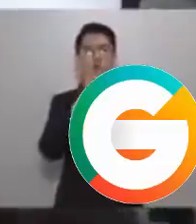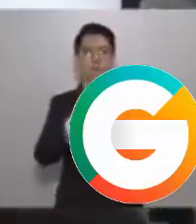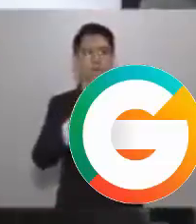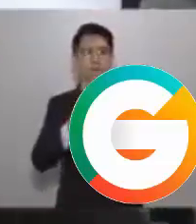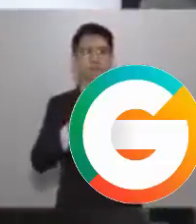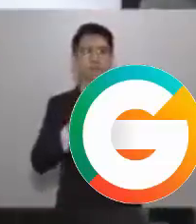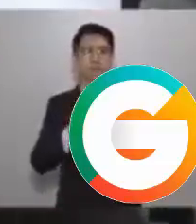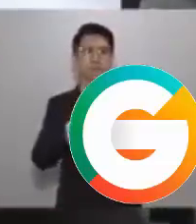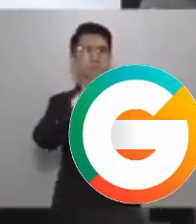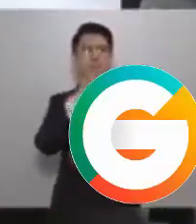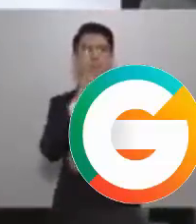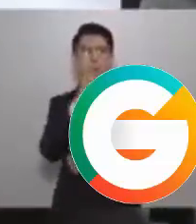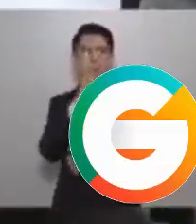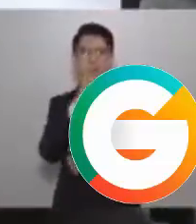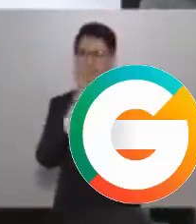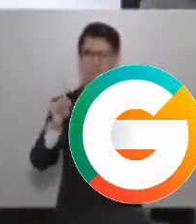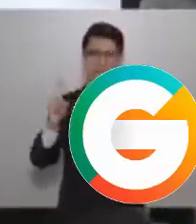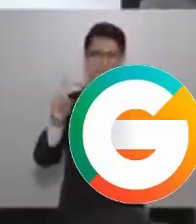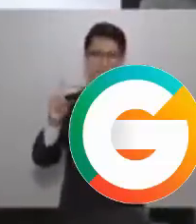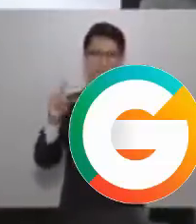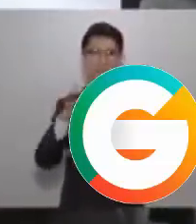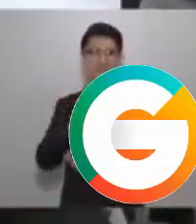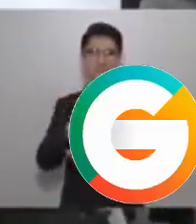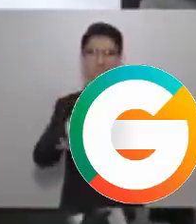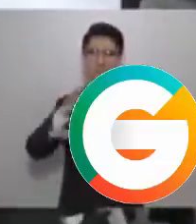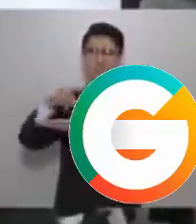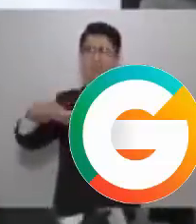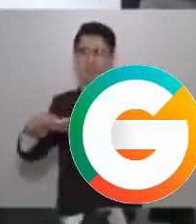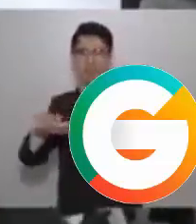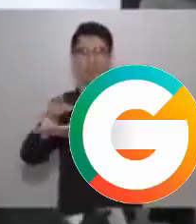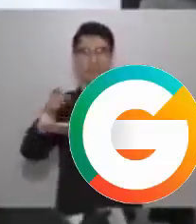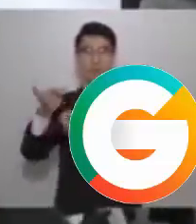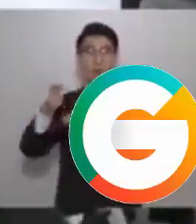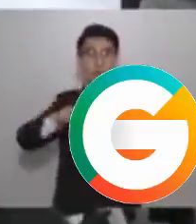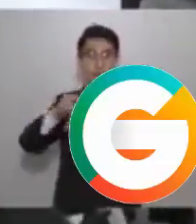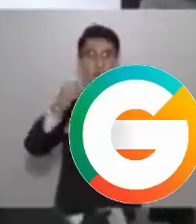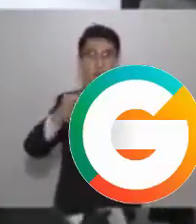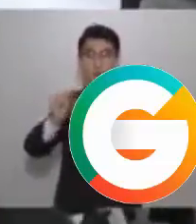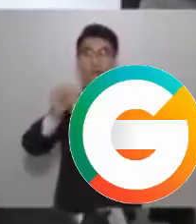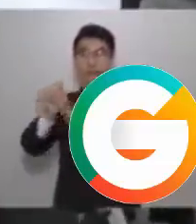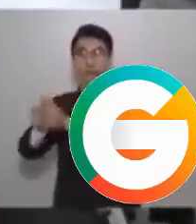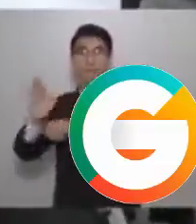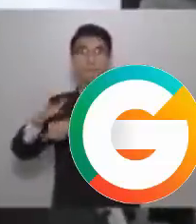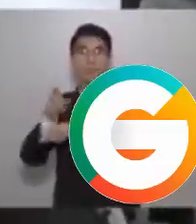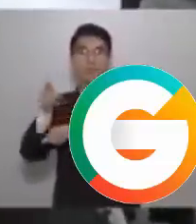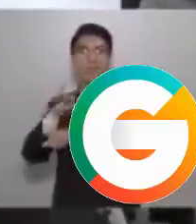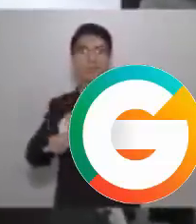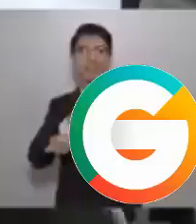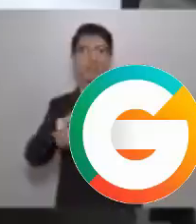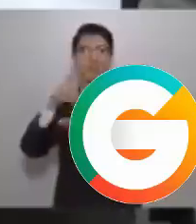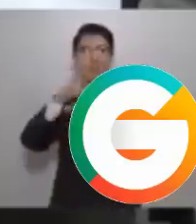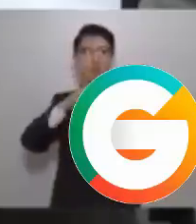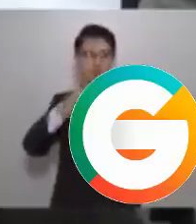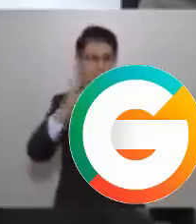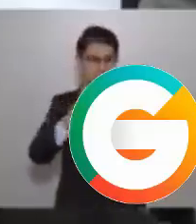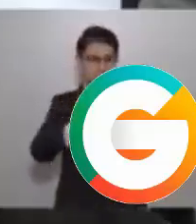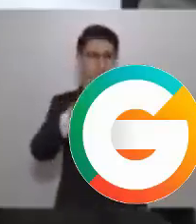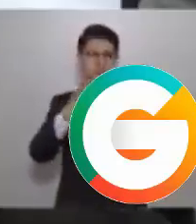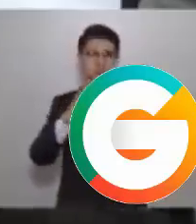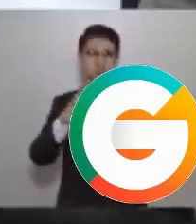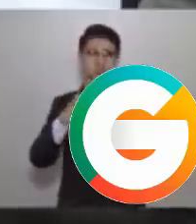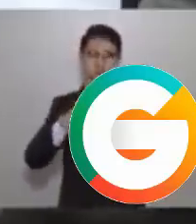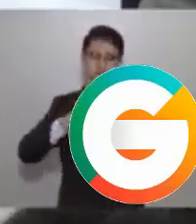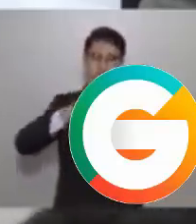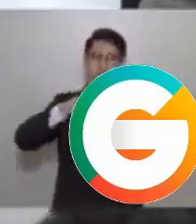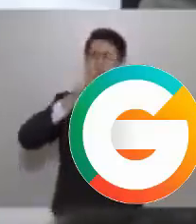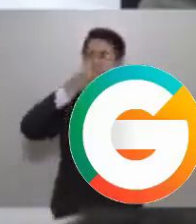de el actuar de la autoridad investigadora en estos hechos, tuvimos noticia a las 14 horas con 18